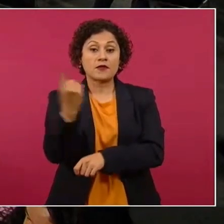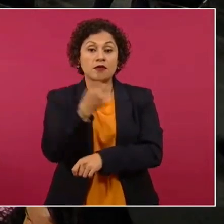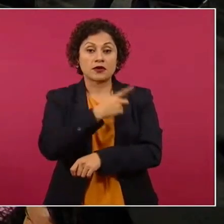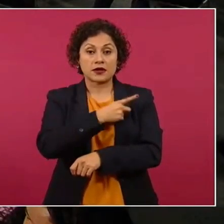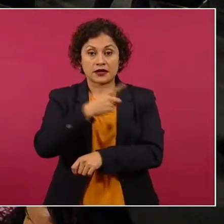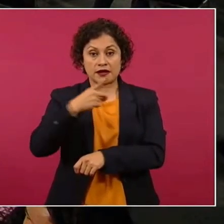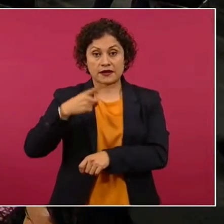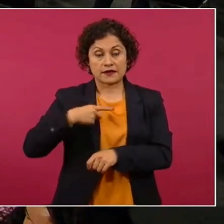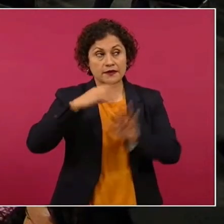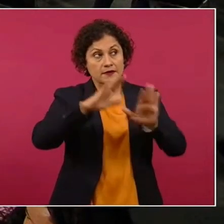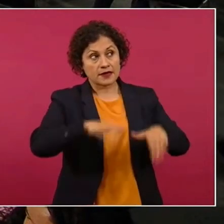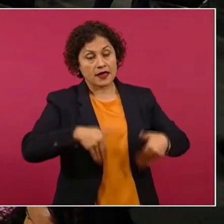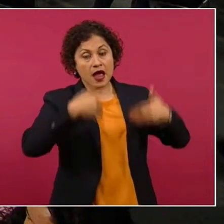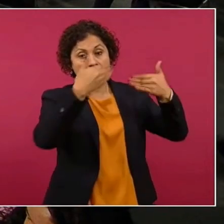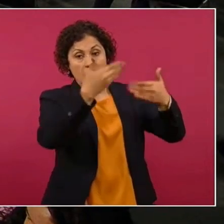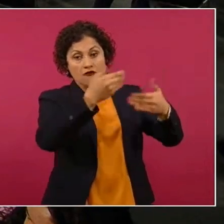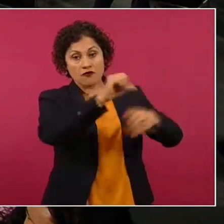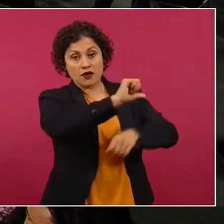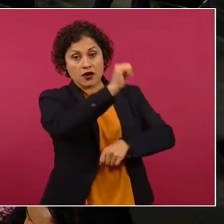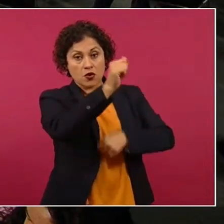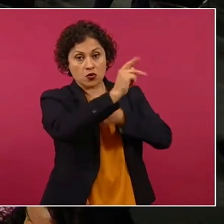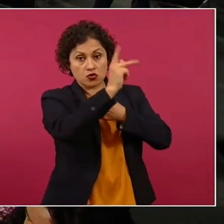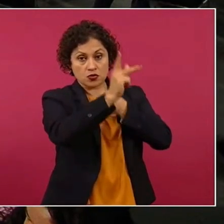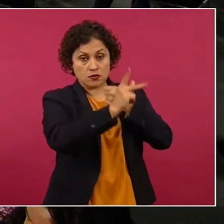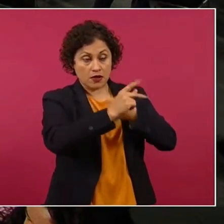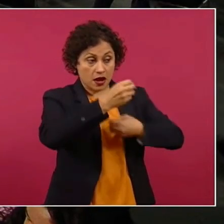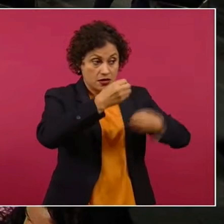del extranjero.